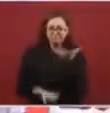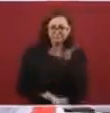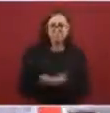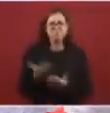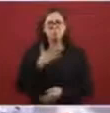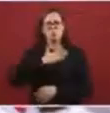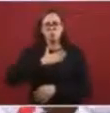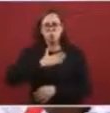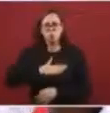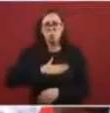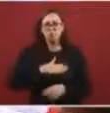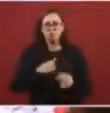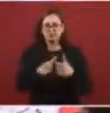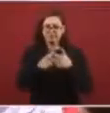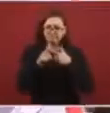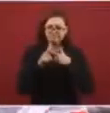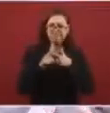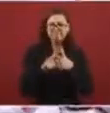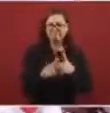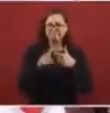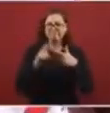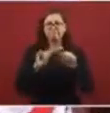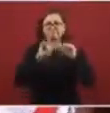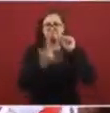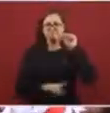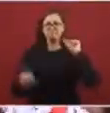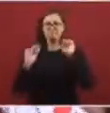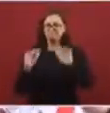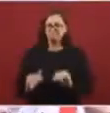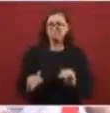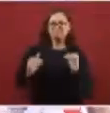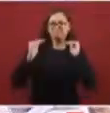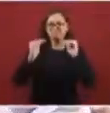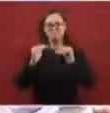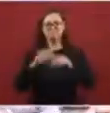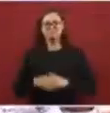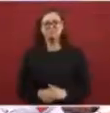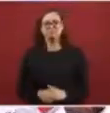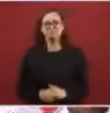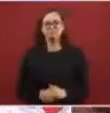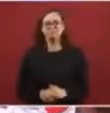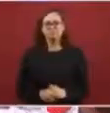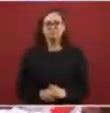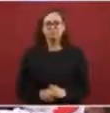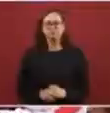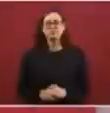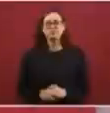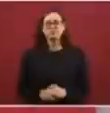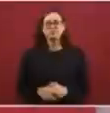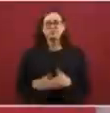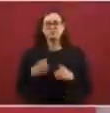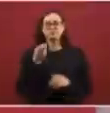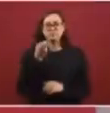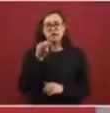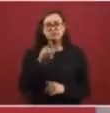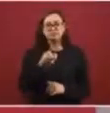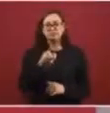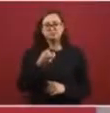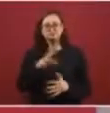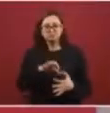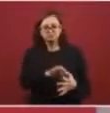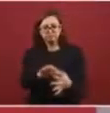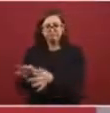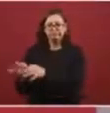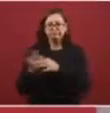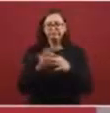ustedes, por mantener el nombre de México y en alto honor de representarlo. Tomen este símbolo de esperanza, sangre y unidad